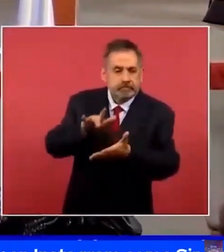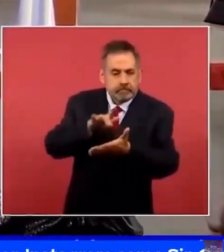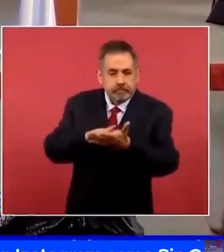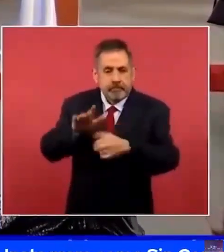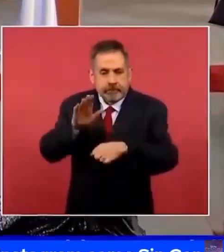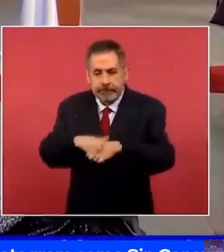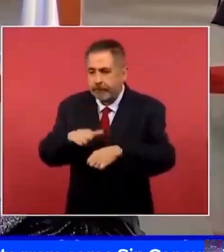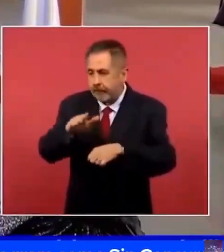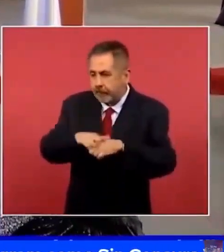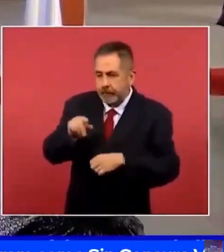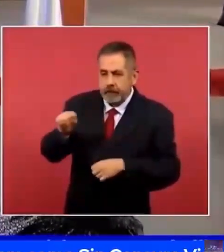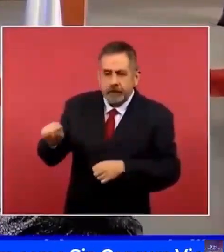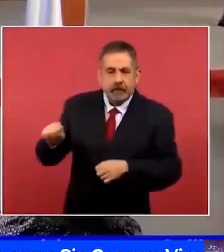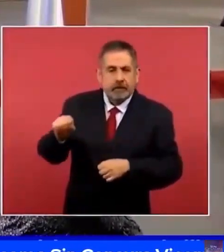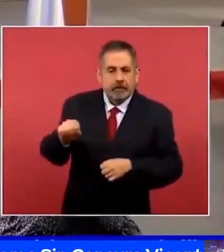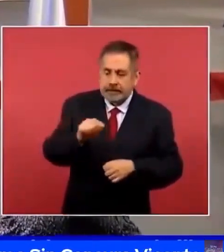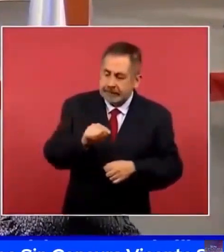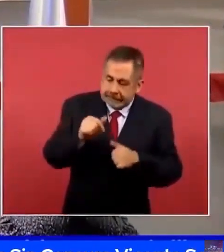más